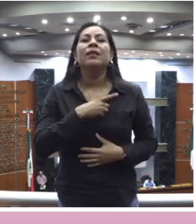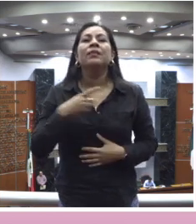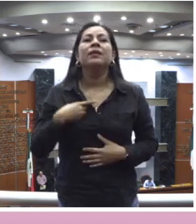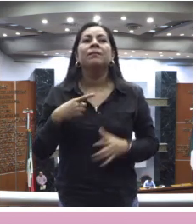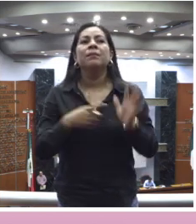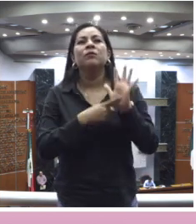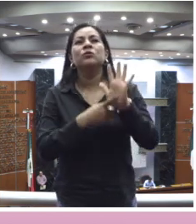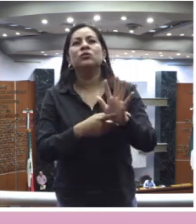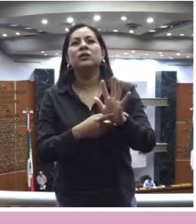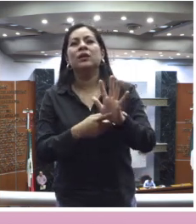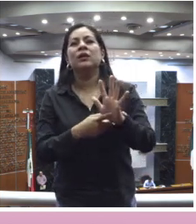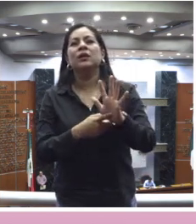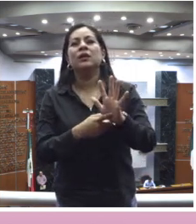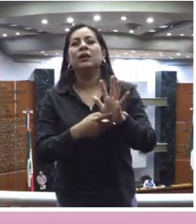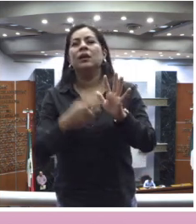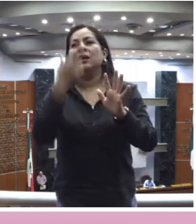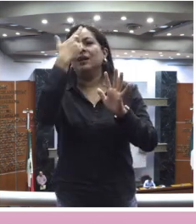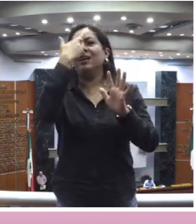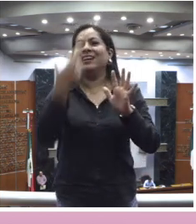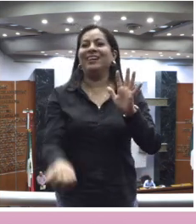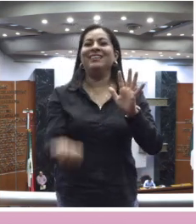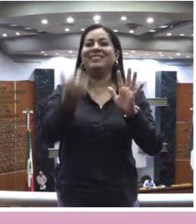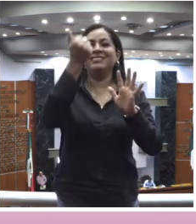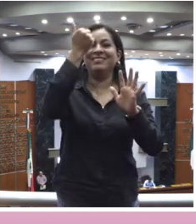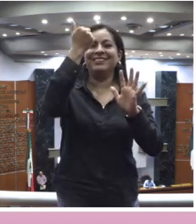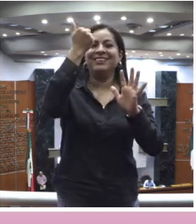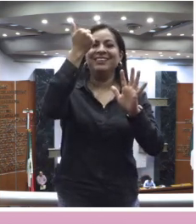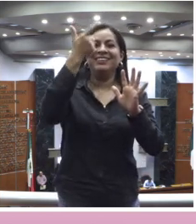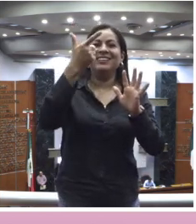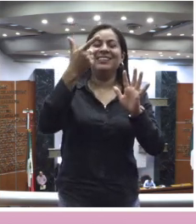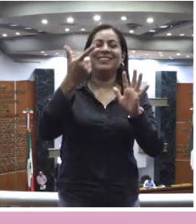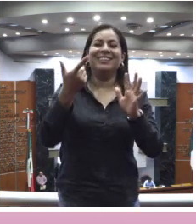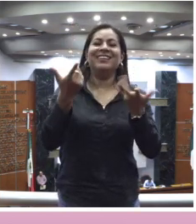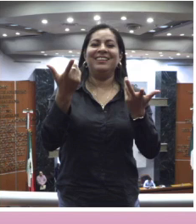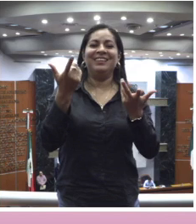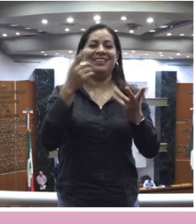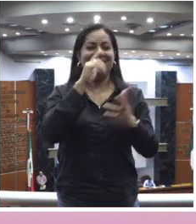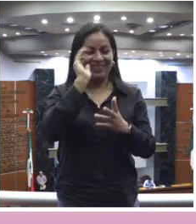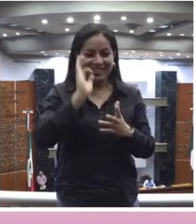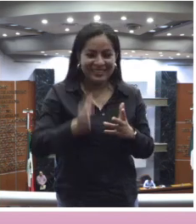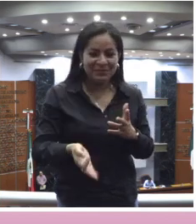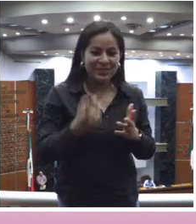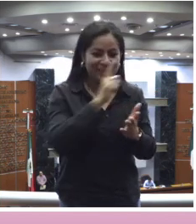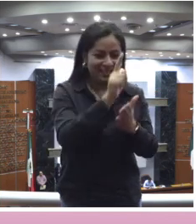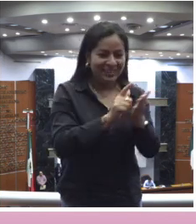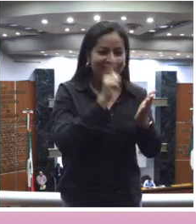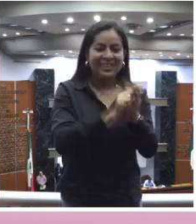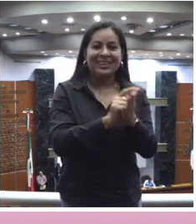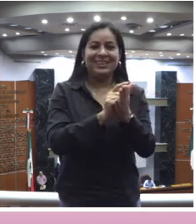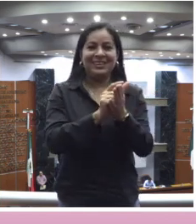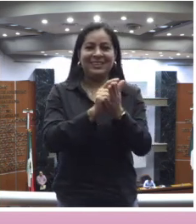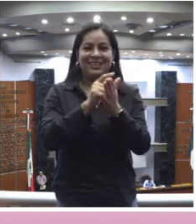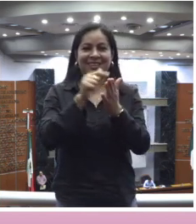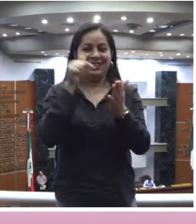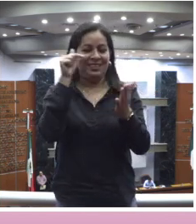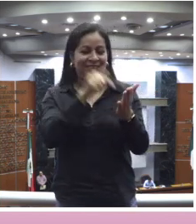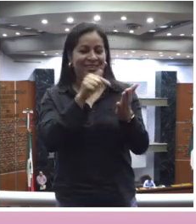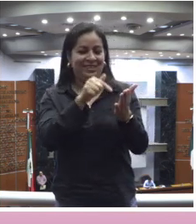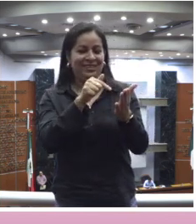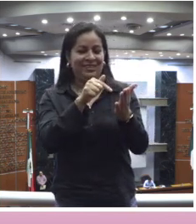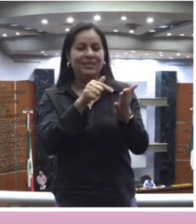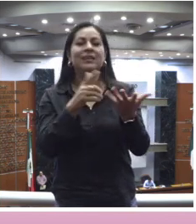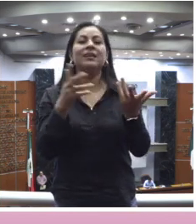reflejar, sin duda, los razonamientos esgrimidos en la aprobación de esta reforma